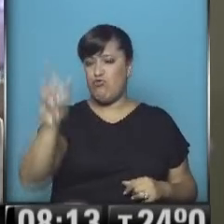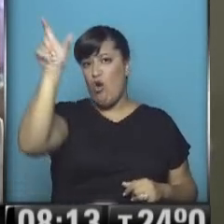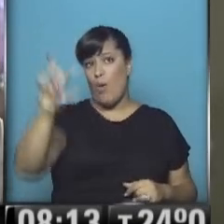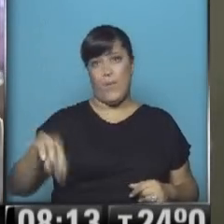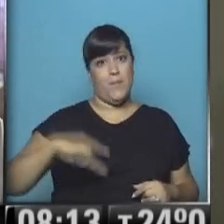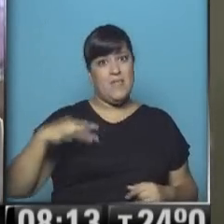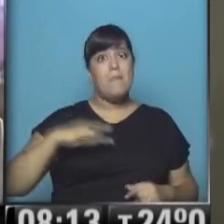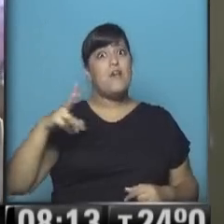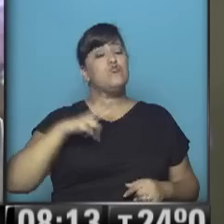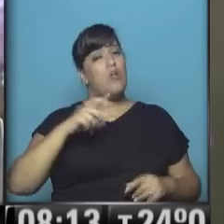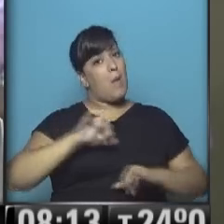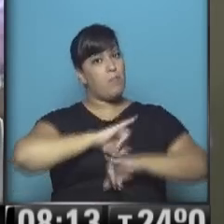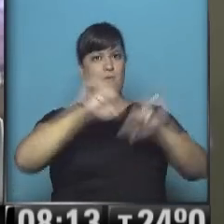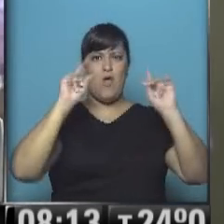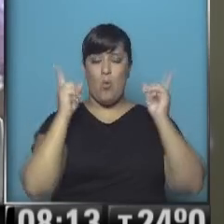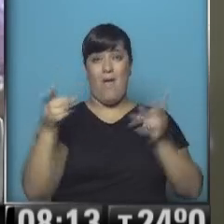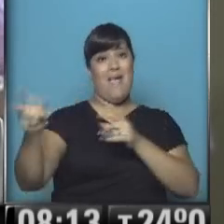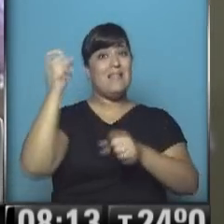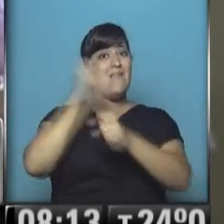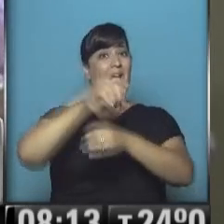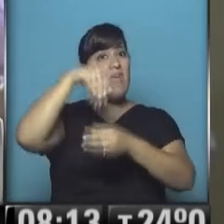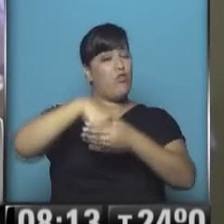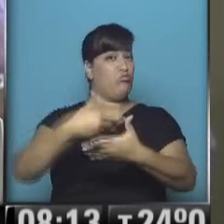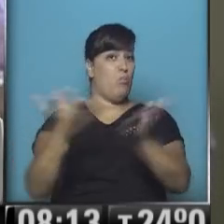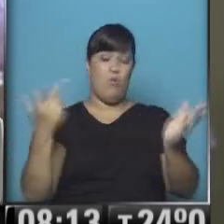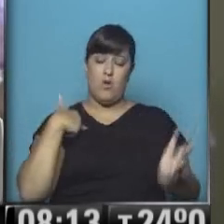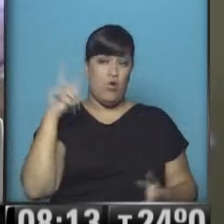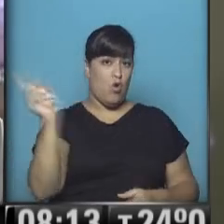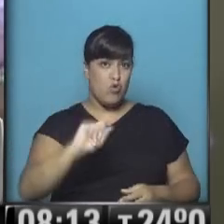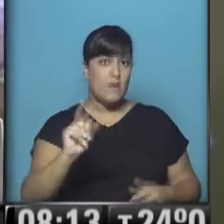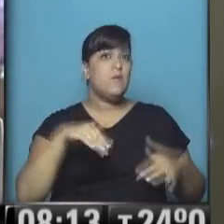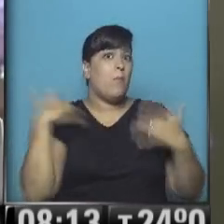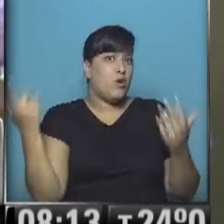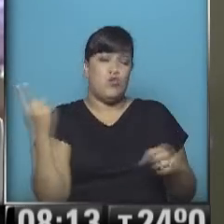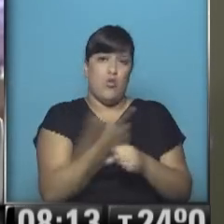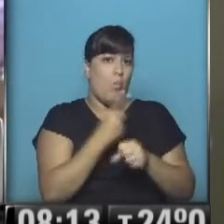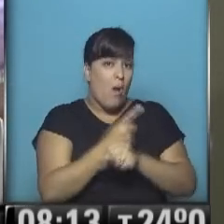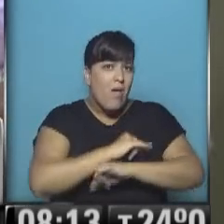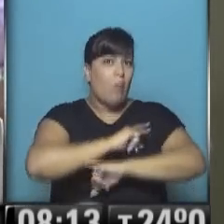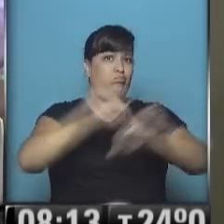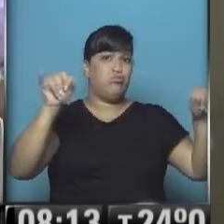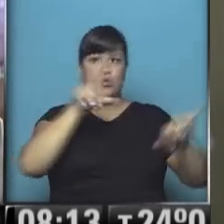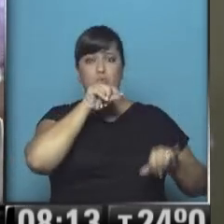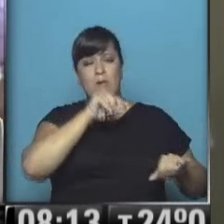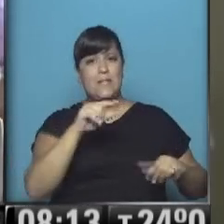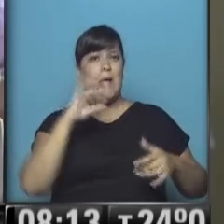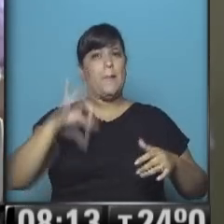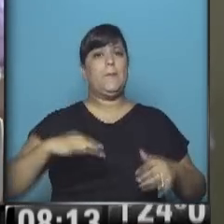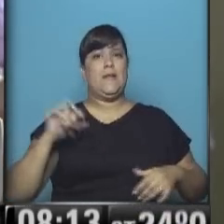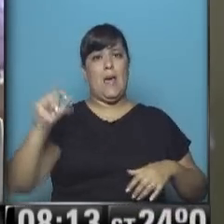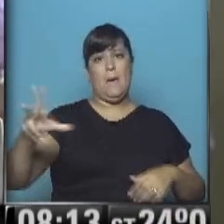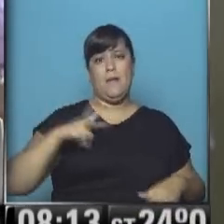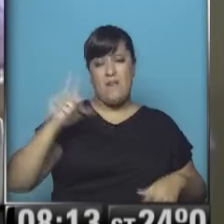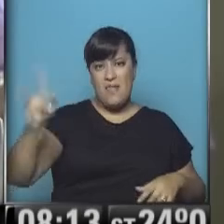personal. Damián no es funcionario público, por lo cual estos datos no deberían por qué revelarse a la población. Y conocer su